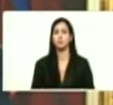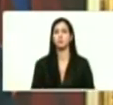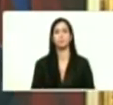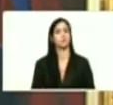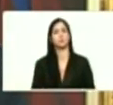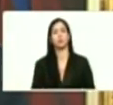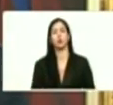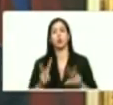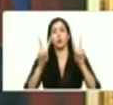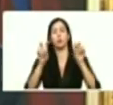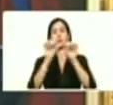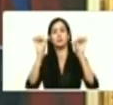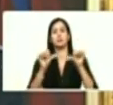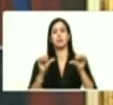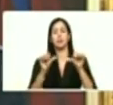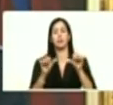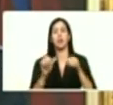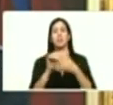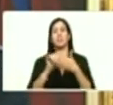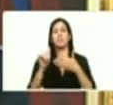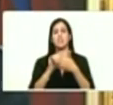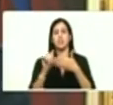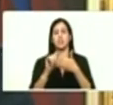el nuevo sistema de divisa